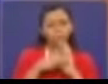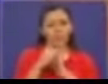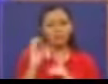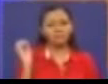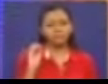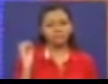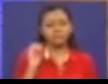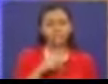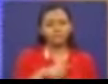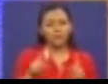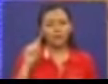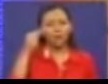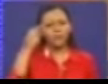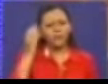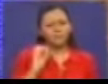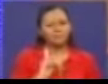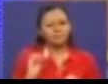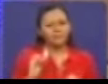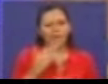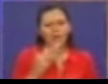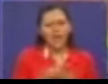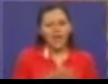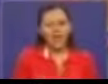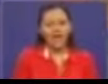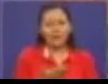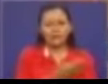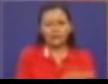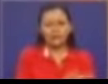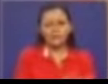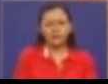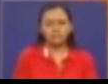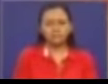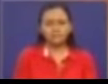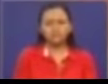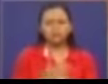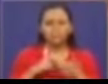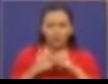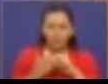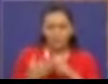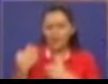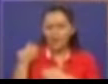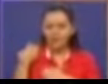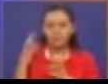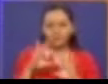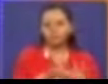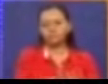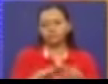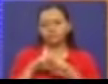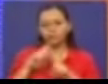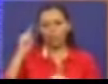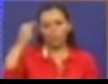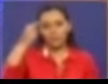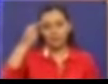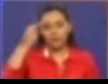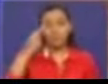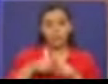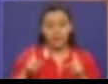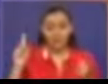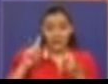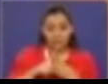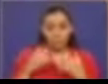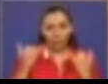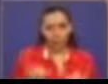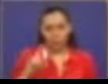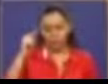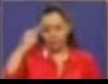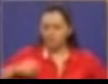y no había gobierno que se atreviera a ejecutar las garantías, a incautar las empresas. Hasta que llegó